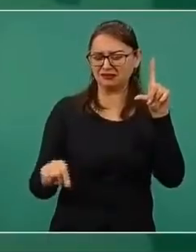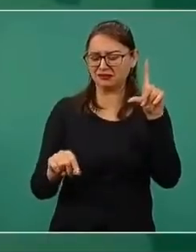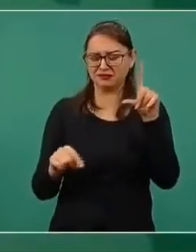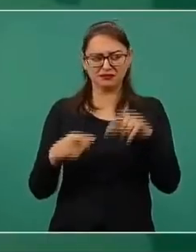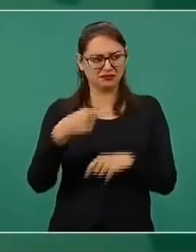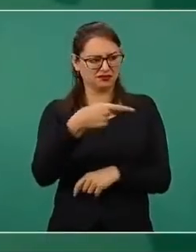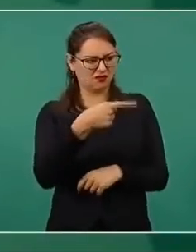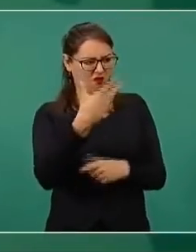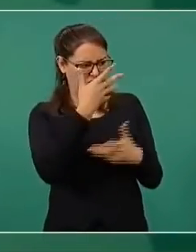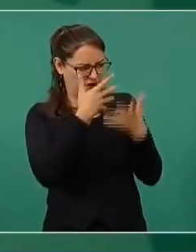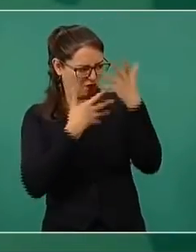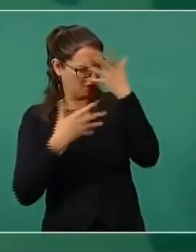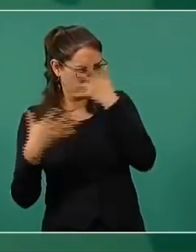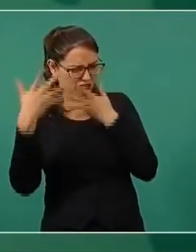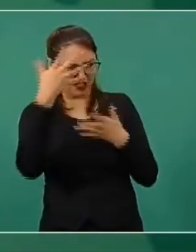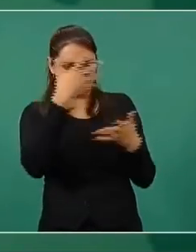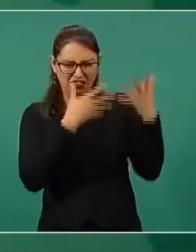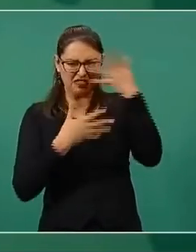Hay